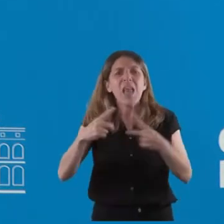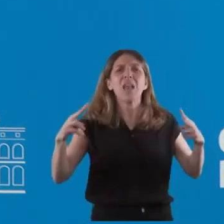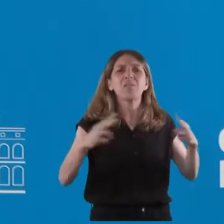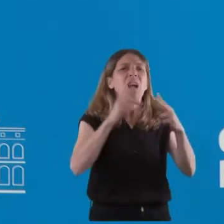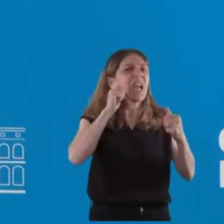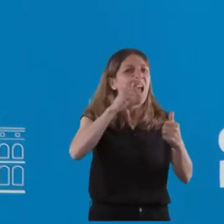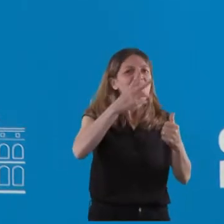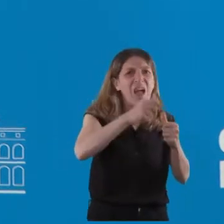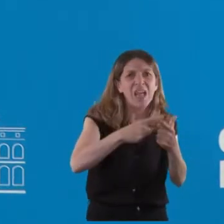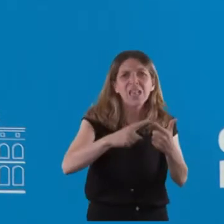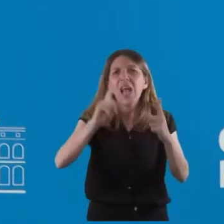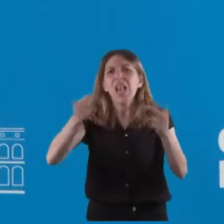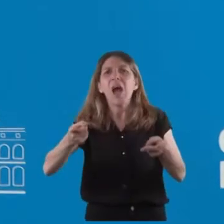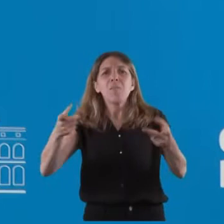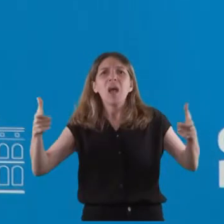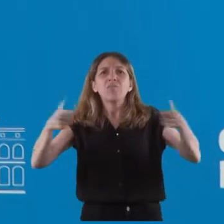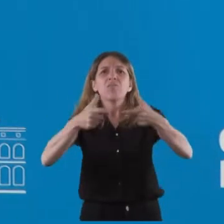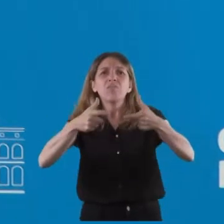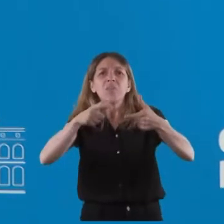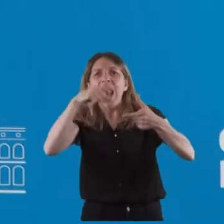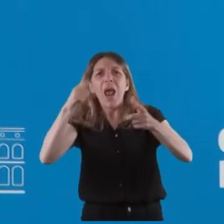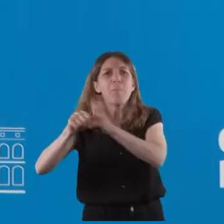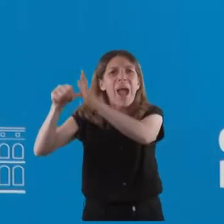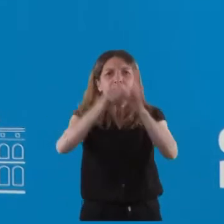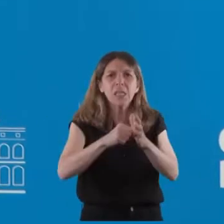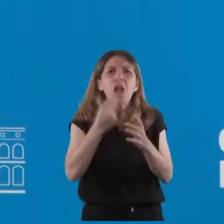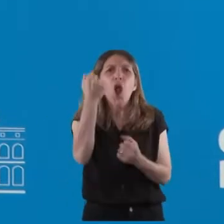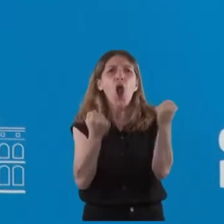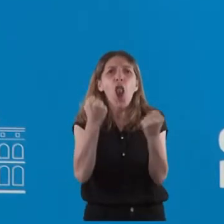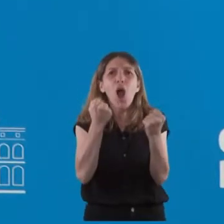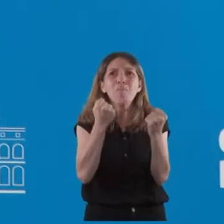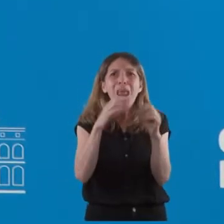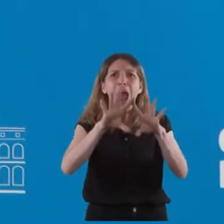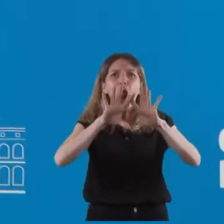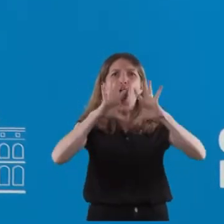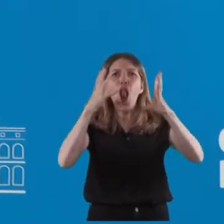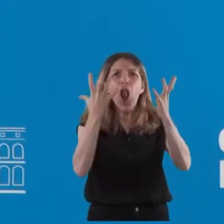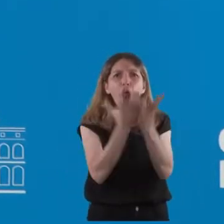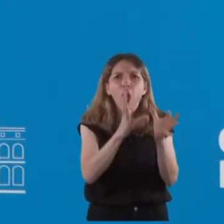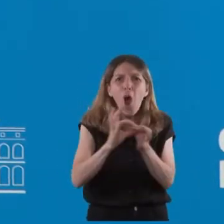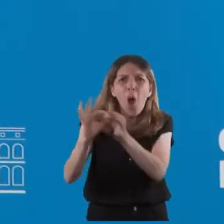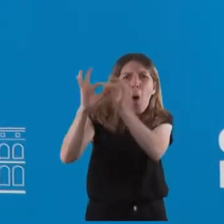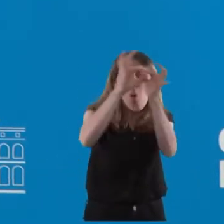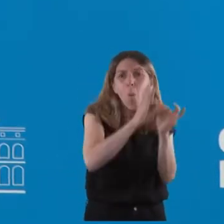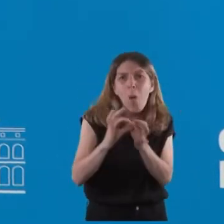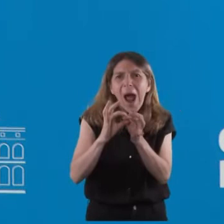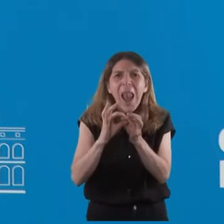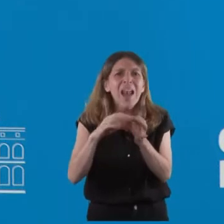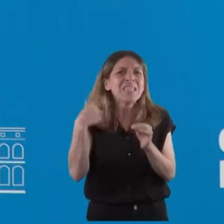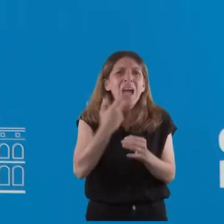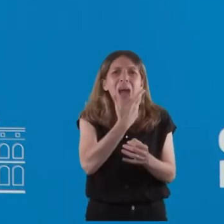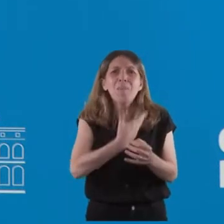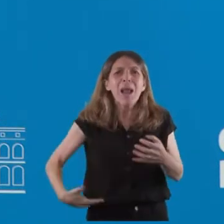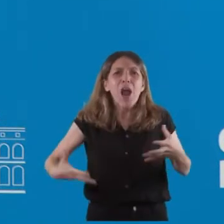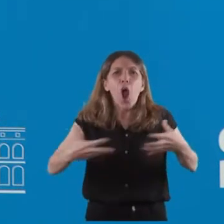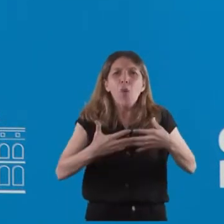marco del concierto de las naciones donde la economía es una economía global donde la mayoría de las discusiones se llevan adelante entre todas